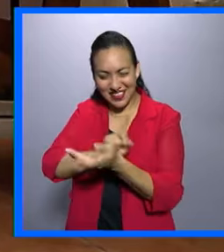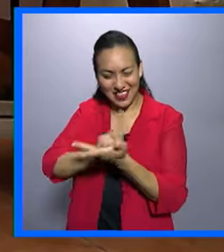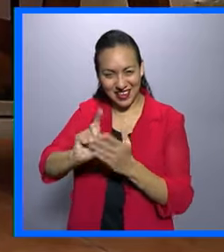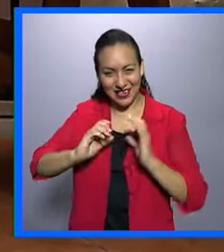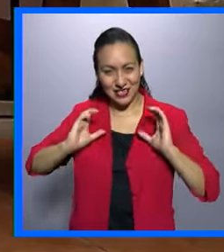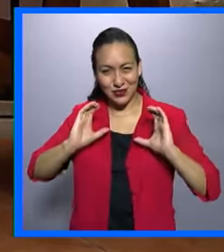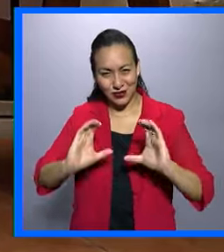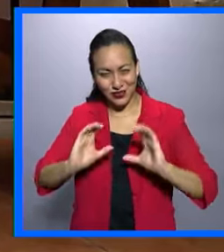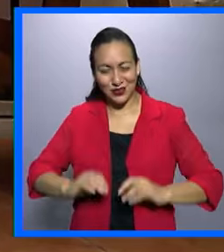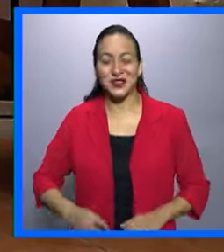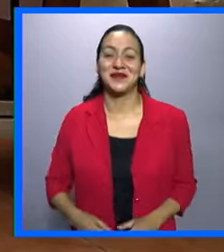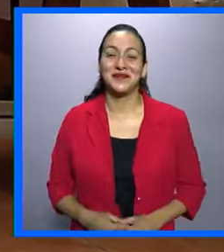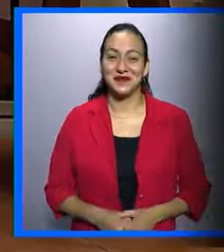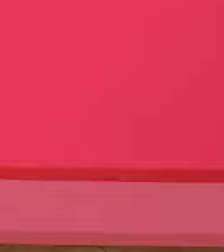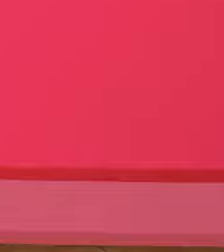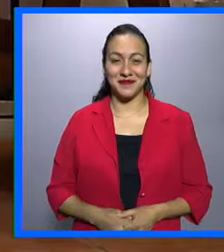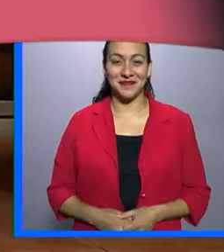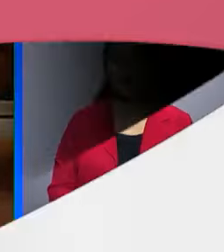derechos humanos.